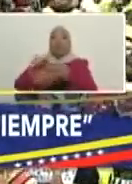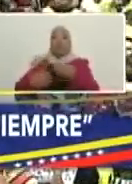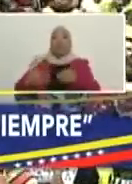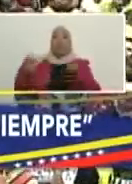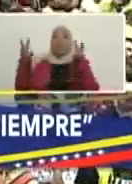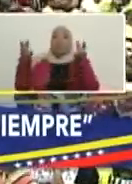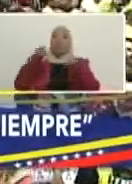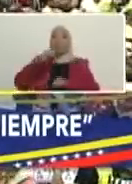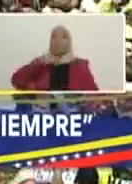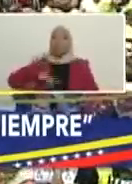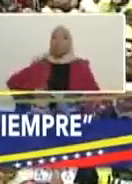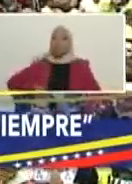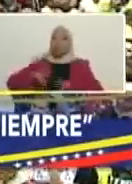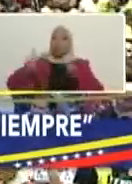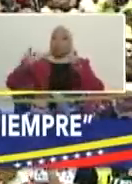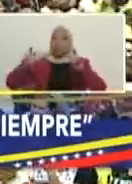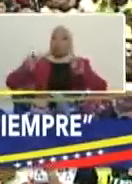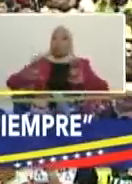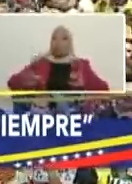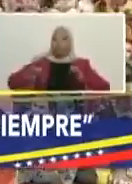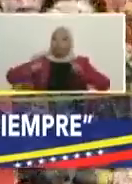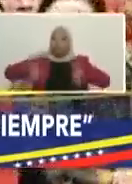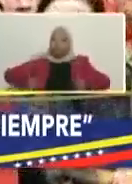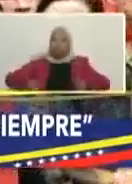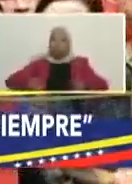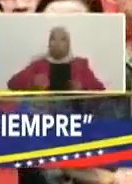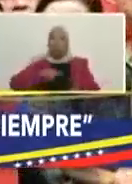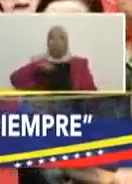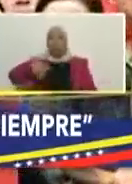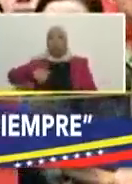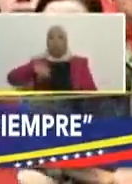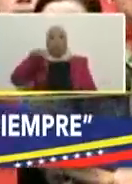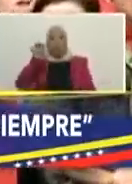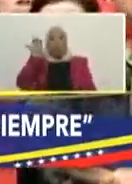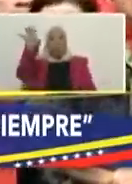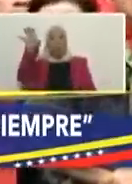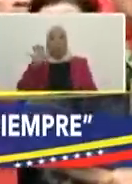Vendría una nueva etapa para nuestra patria.